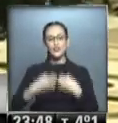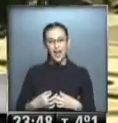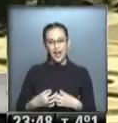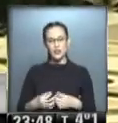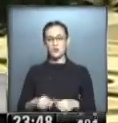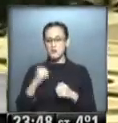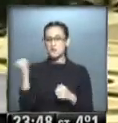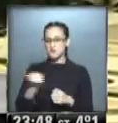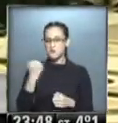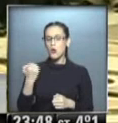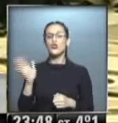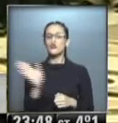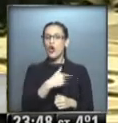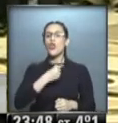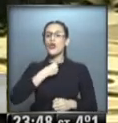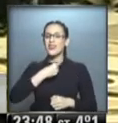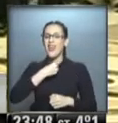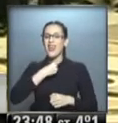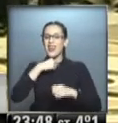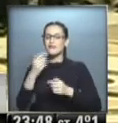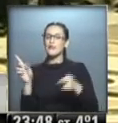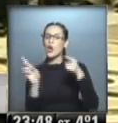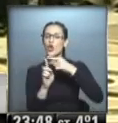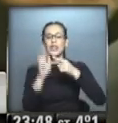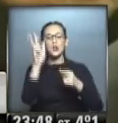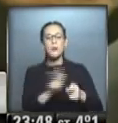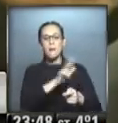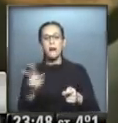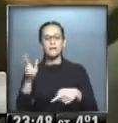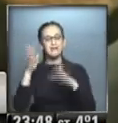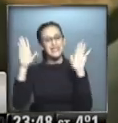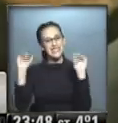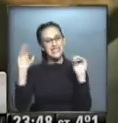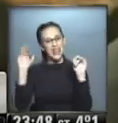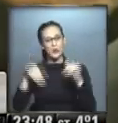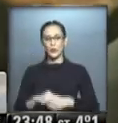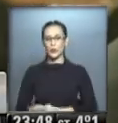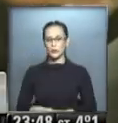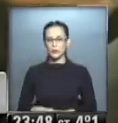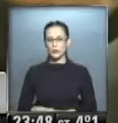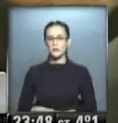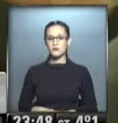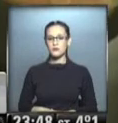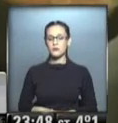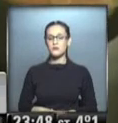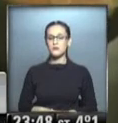pero obviamente todos trataron de llegar hasta el Papa en el momento del saludo. Entre mucho ellos dicen que Rondona. ¿No? Muchos lulos del